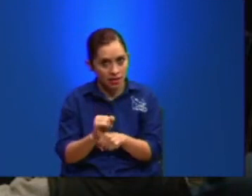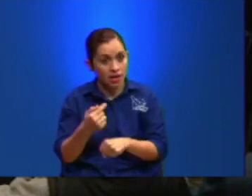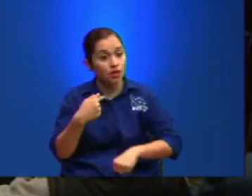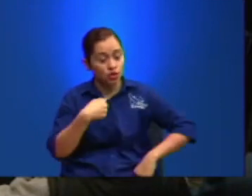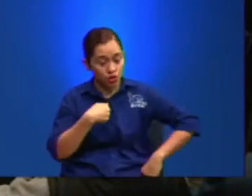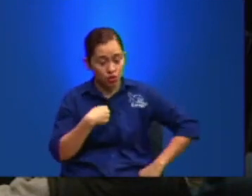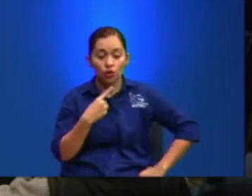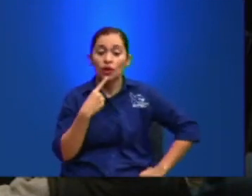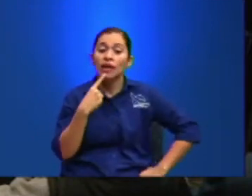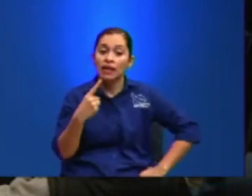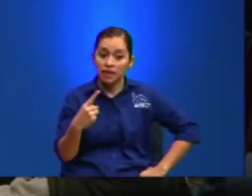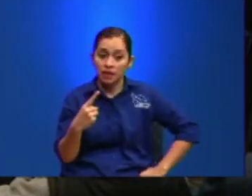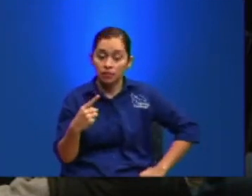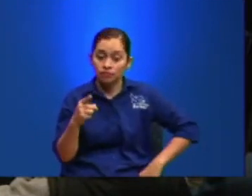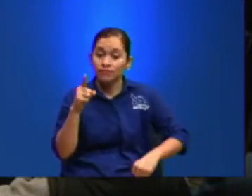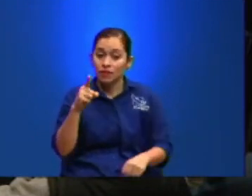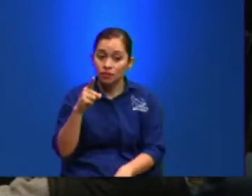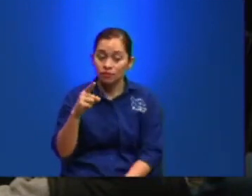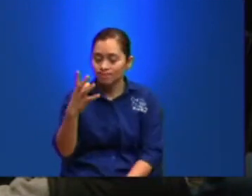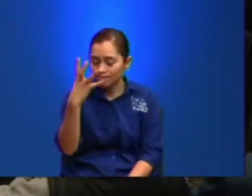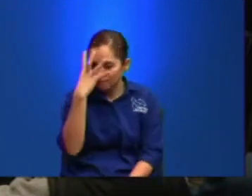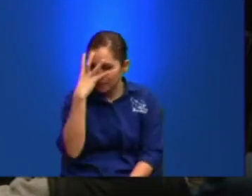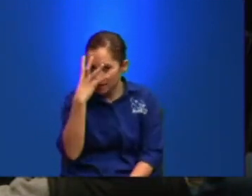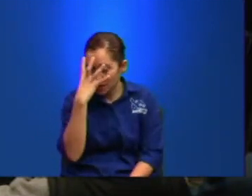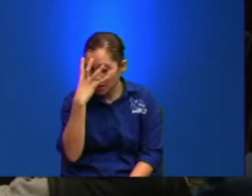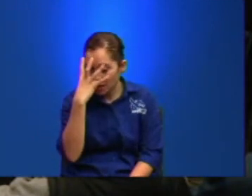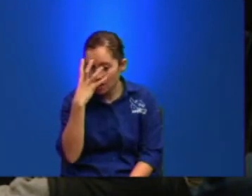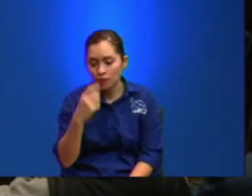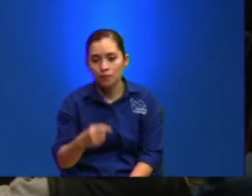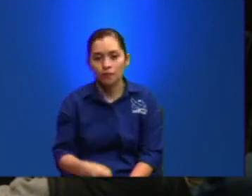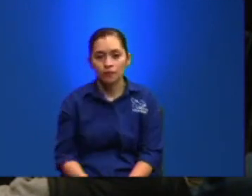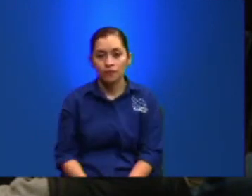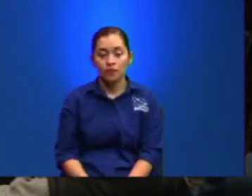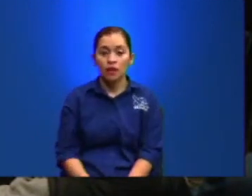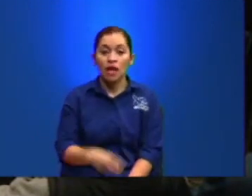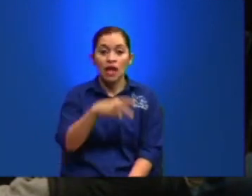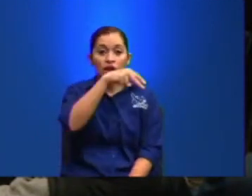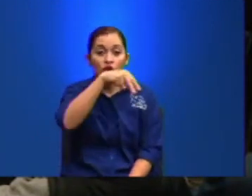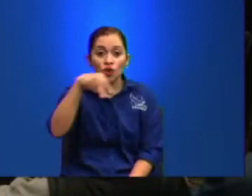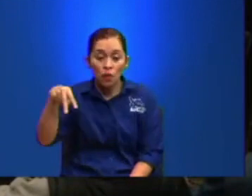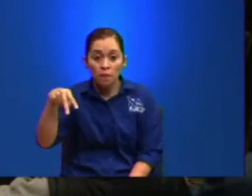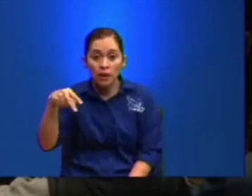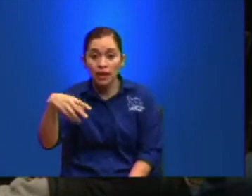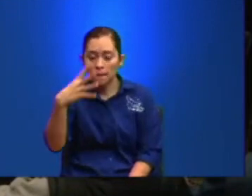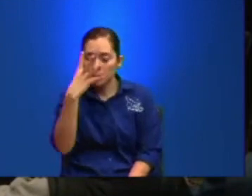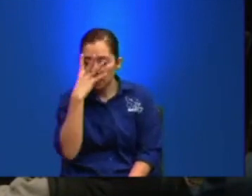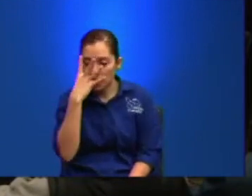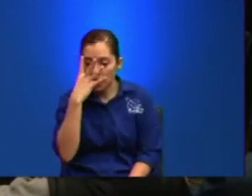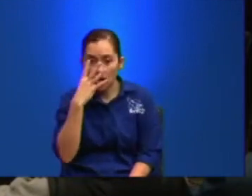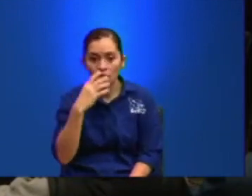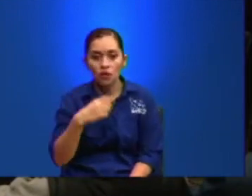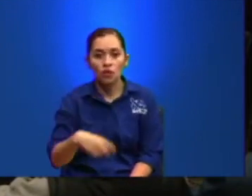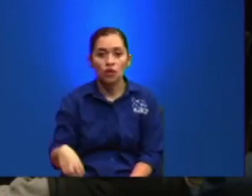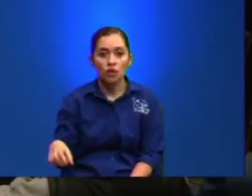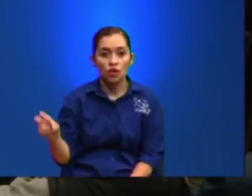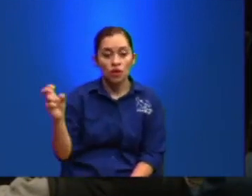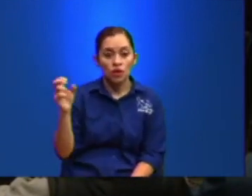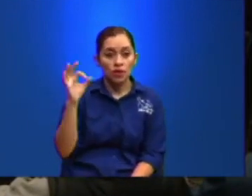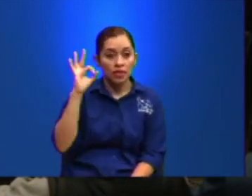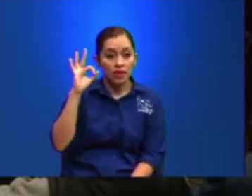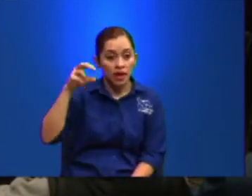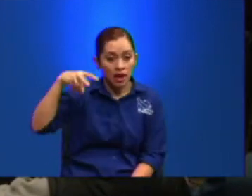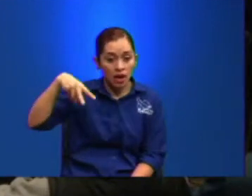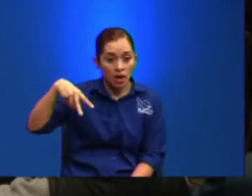que está pecando ese pecado se llama pecado de omisión la biblia dice que el que